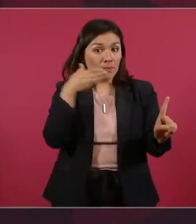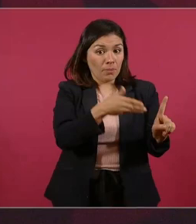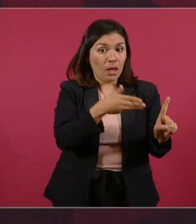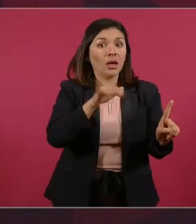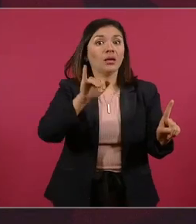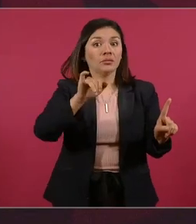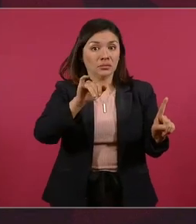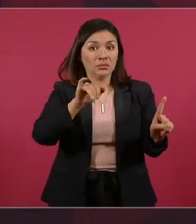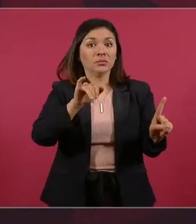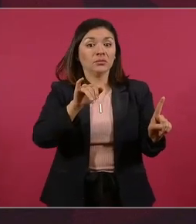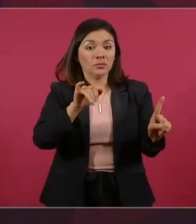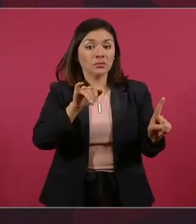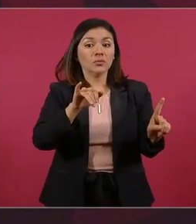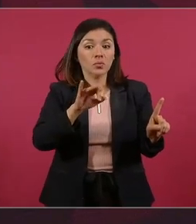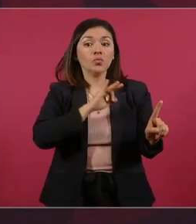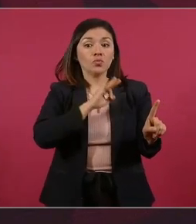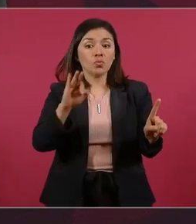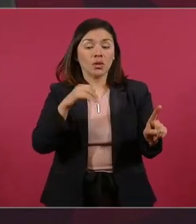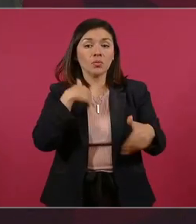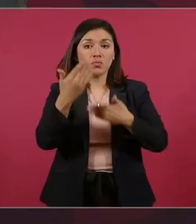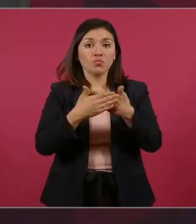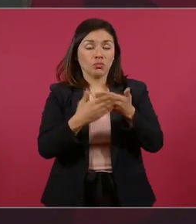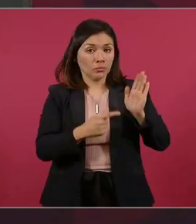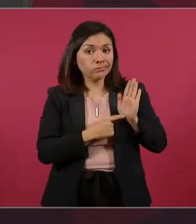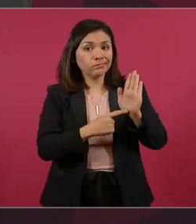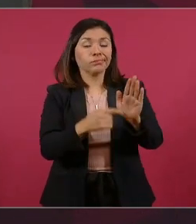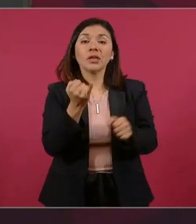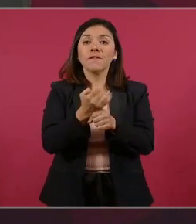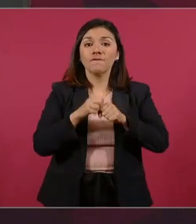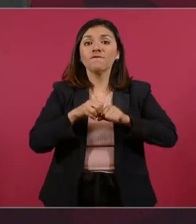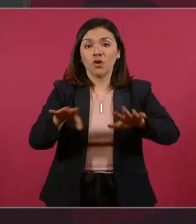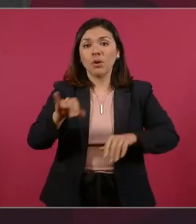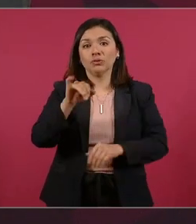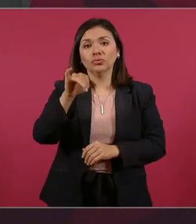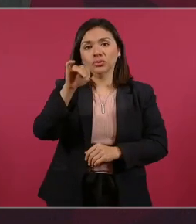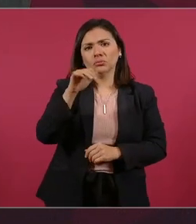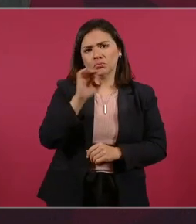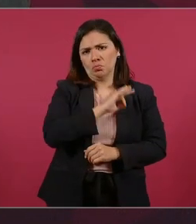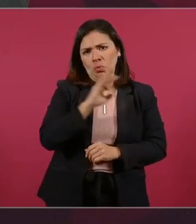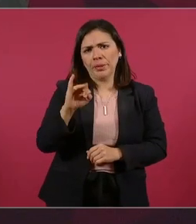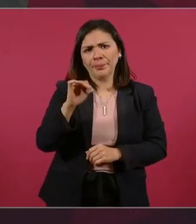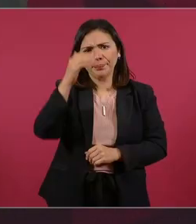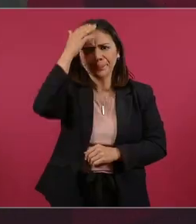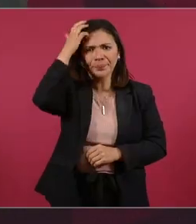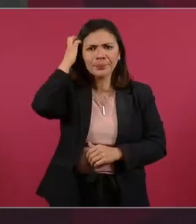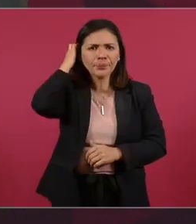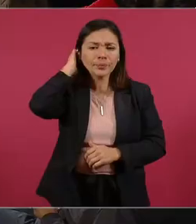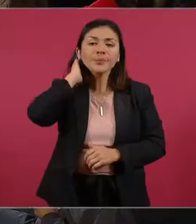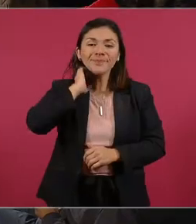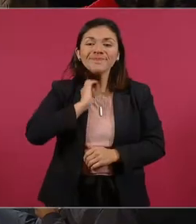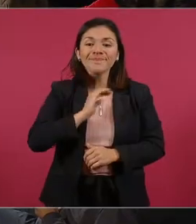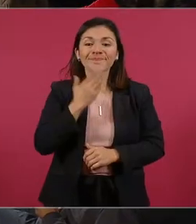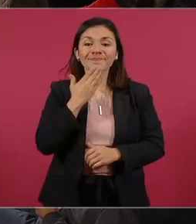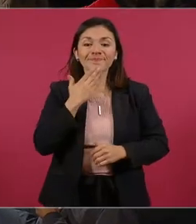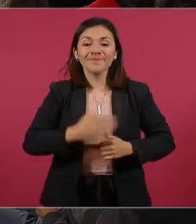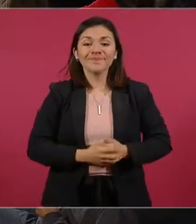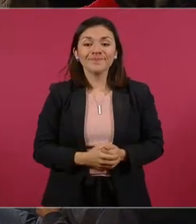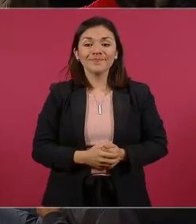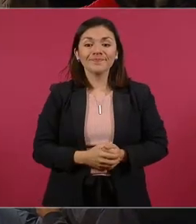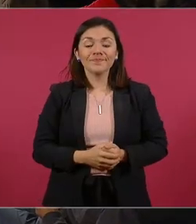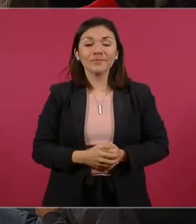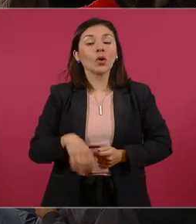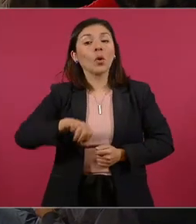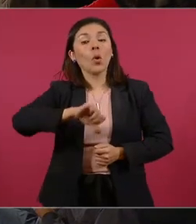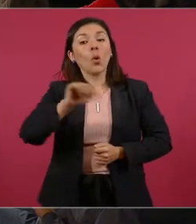podemos presentar un informe, si te parece. Ok, y